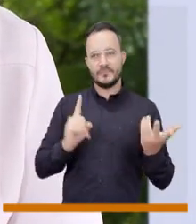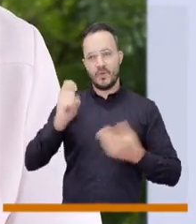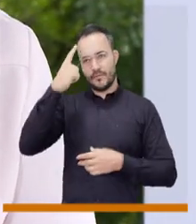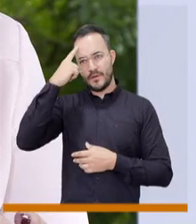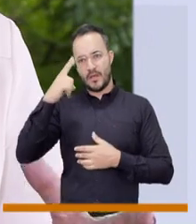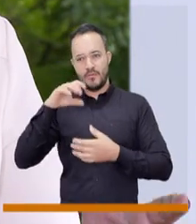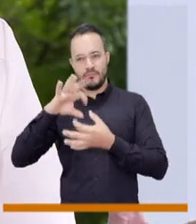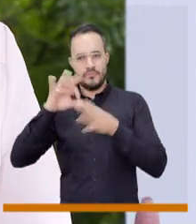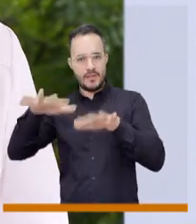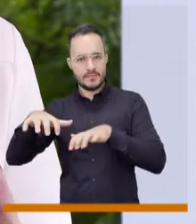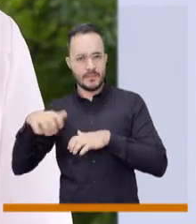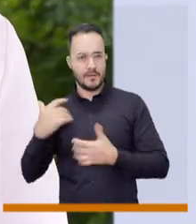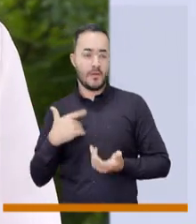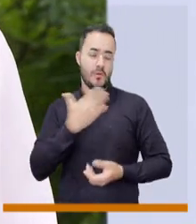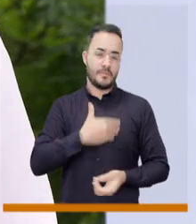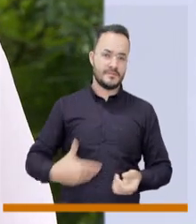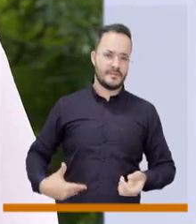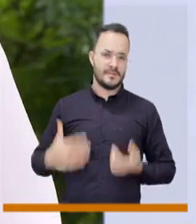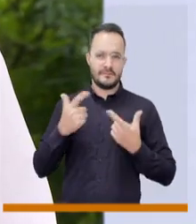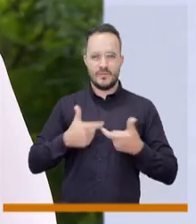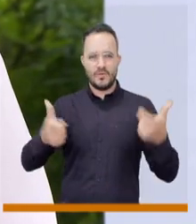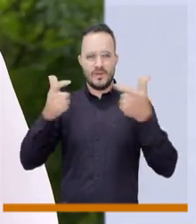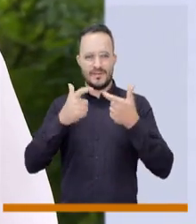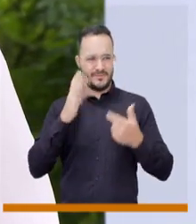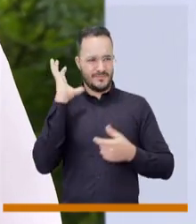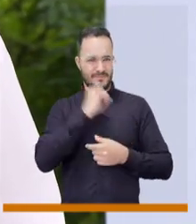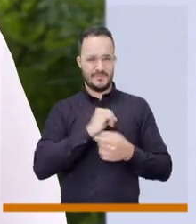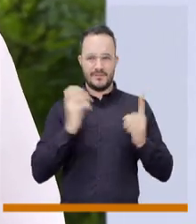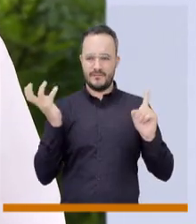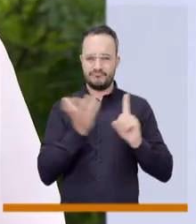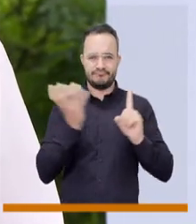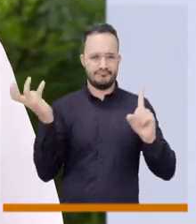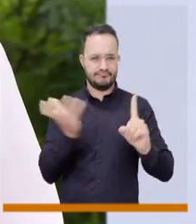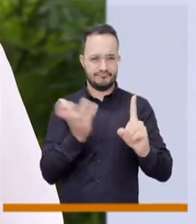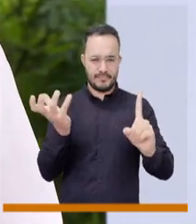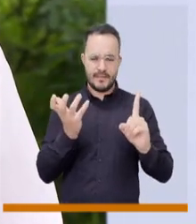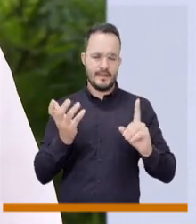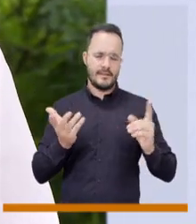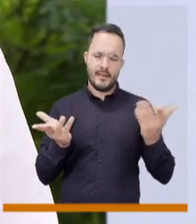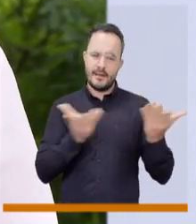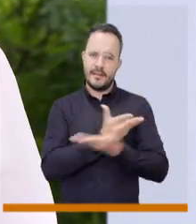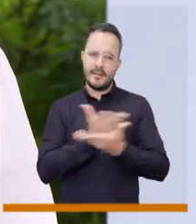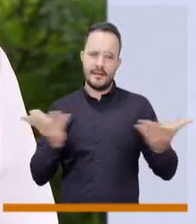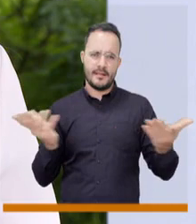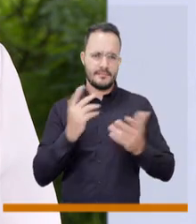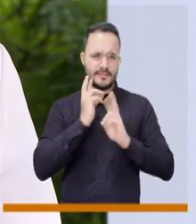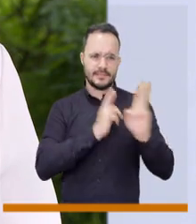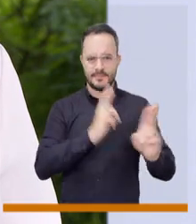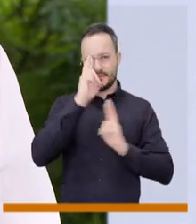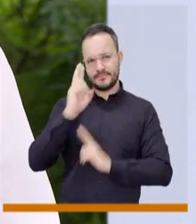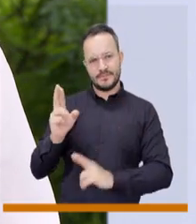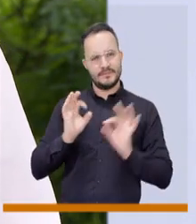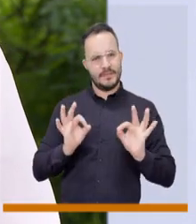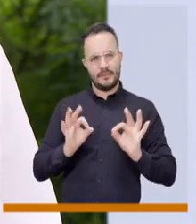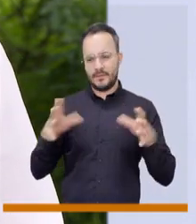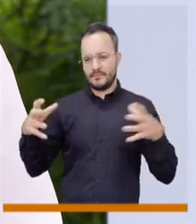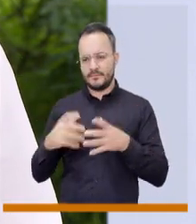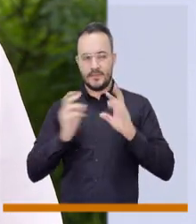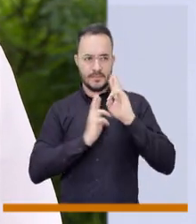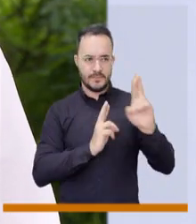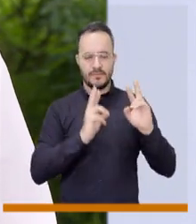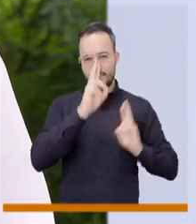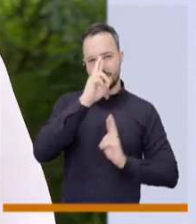de Medellín o el gobernador y su asamblea o el presidente del Congreso, siempre tienen que ir en unos marcos de respeto, tanto de los miembros